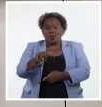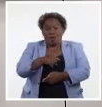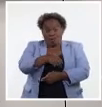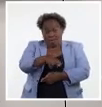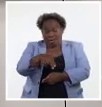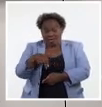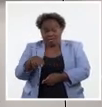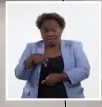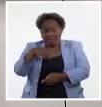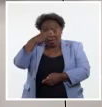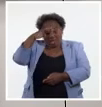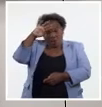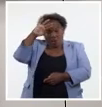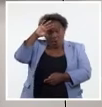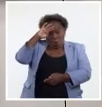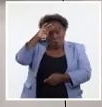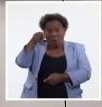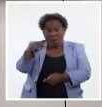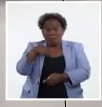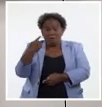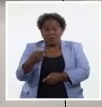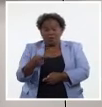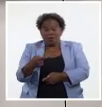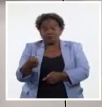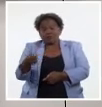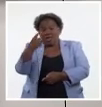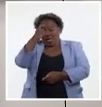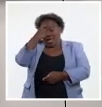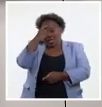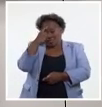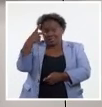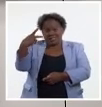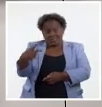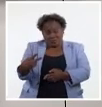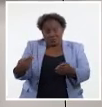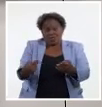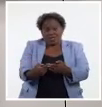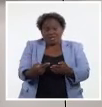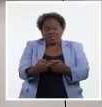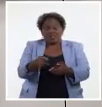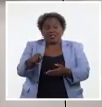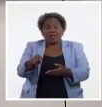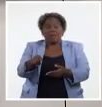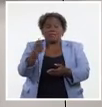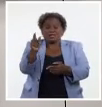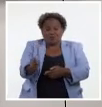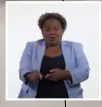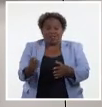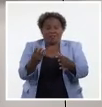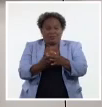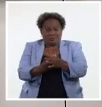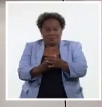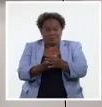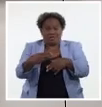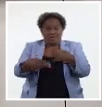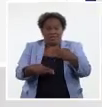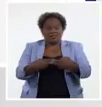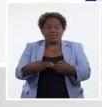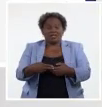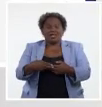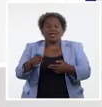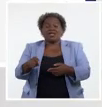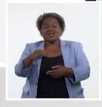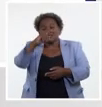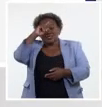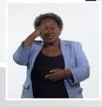la víspera por 3-1 ante la India en la segunda ronda de la Olimpiada Mundial de Ajedrez para Personas con Discapacidad, que tiene lugar en Belgrado,